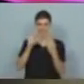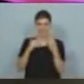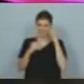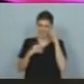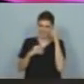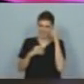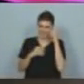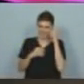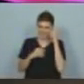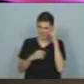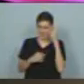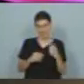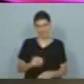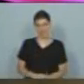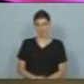No.